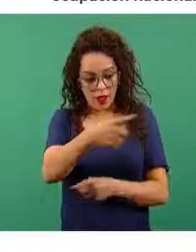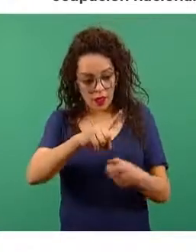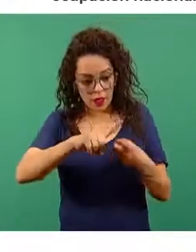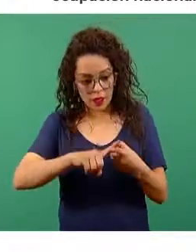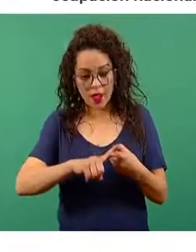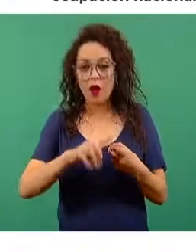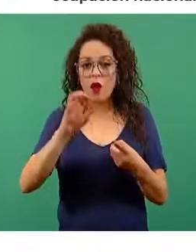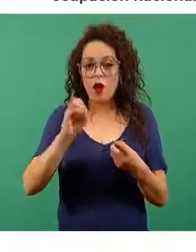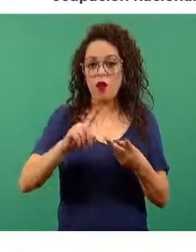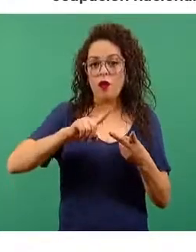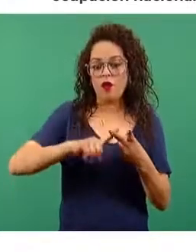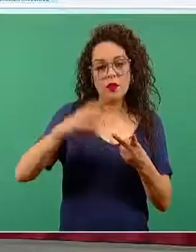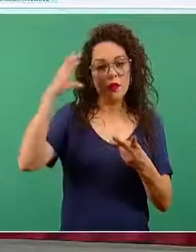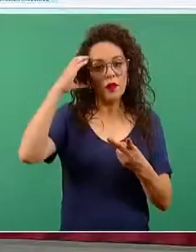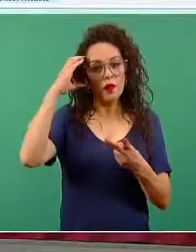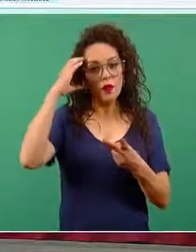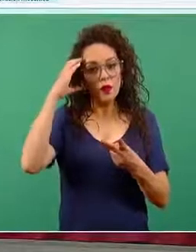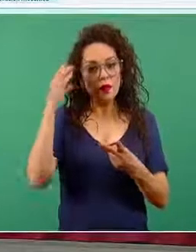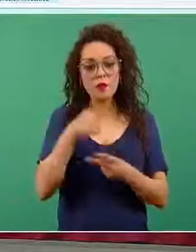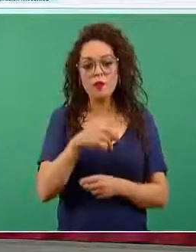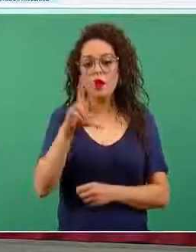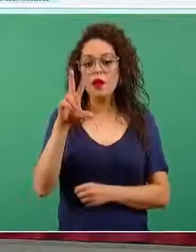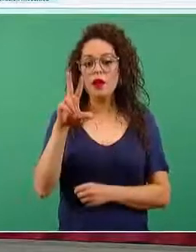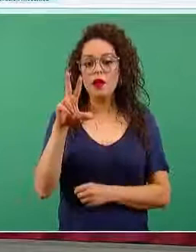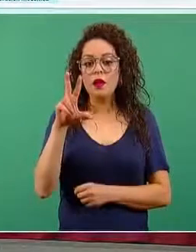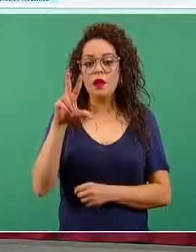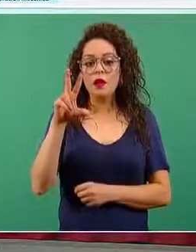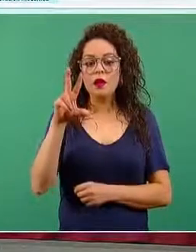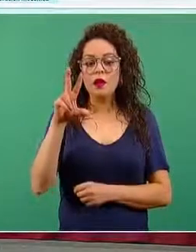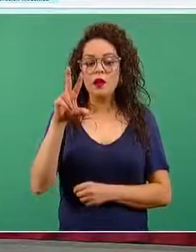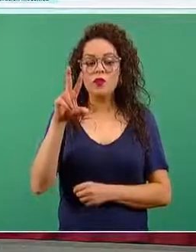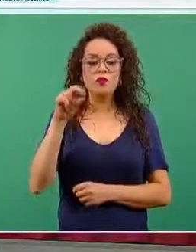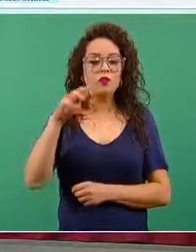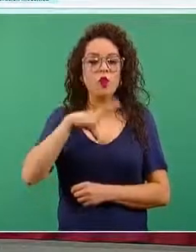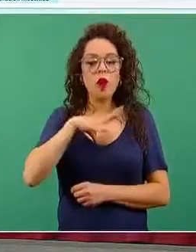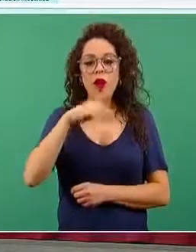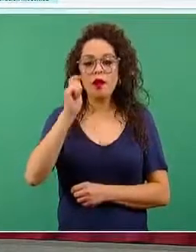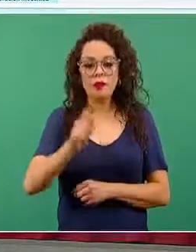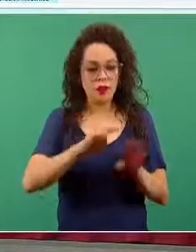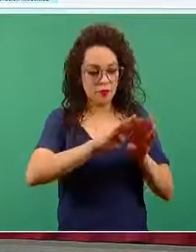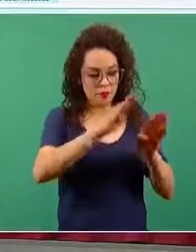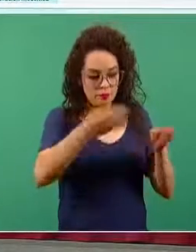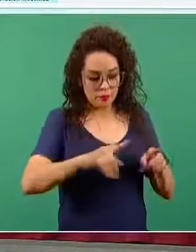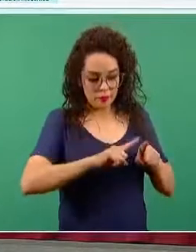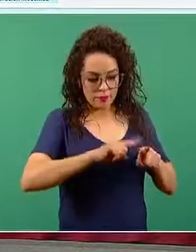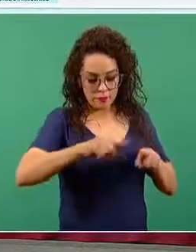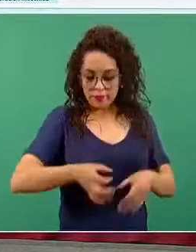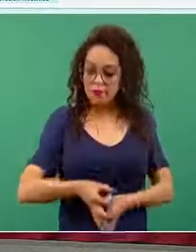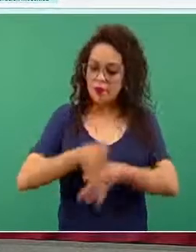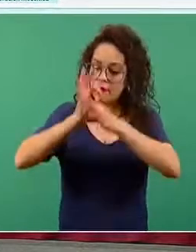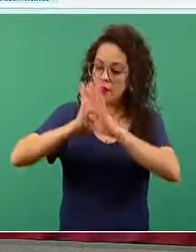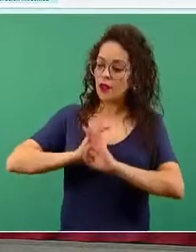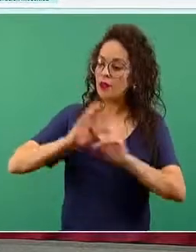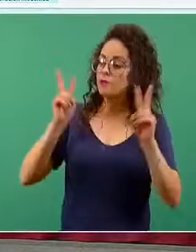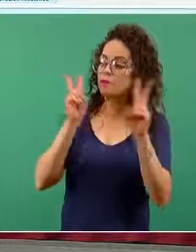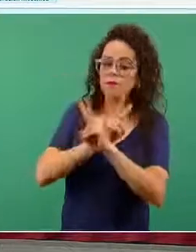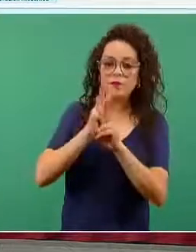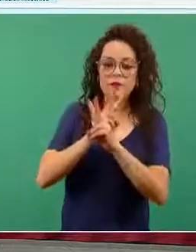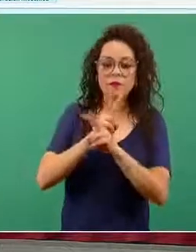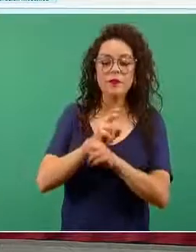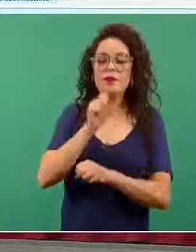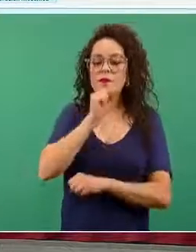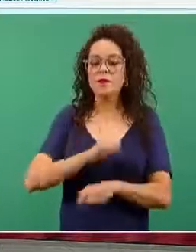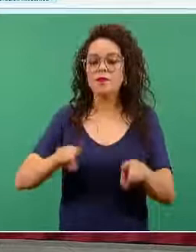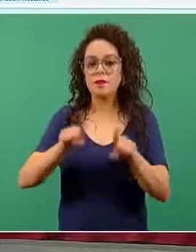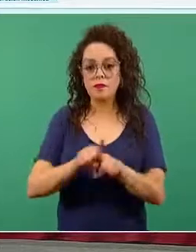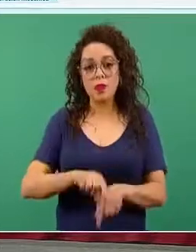en ocupación de camas que no tienen o que no cuentan con un respirador mecánico, así como las camas que sí